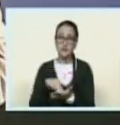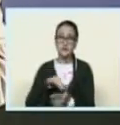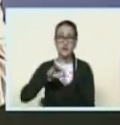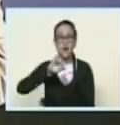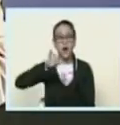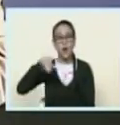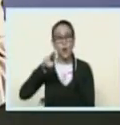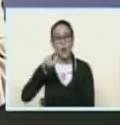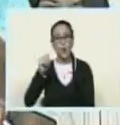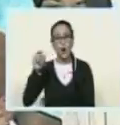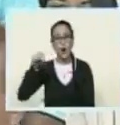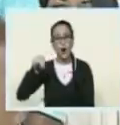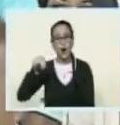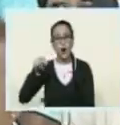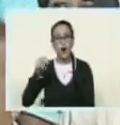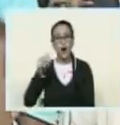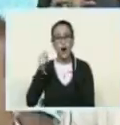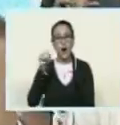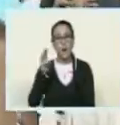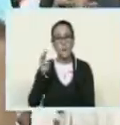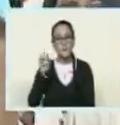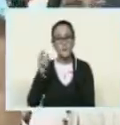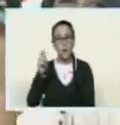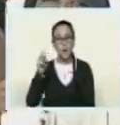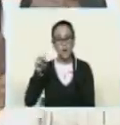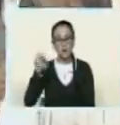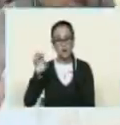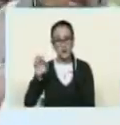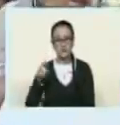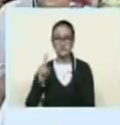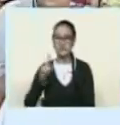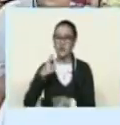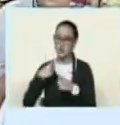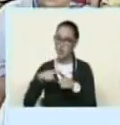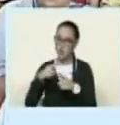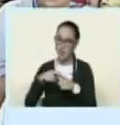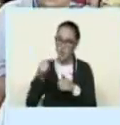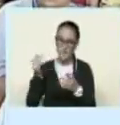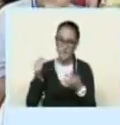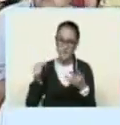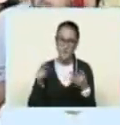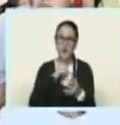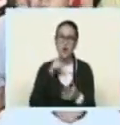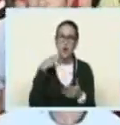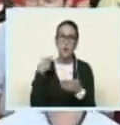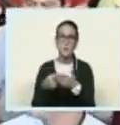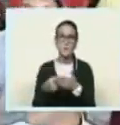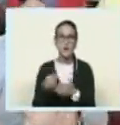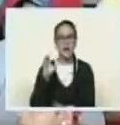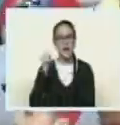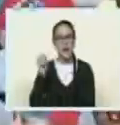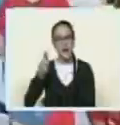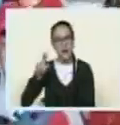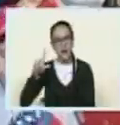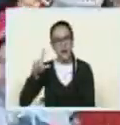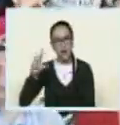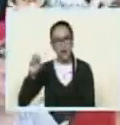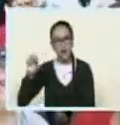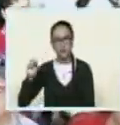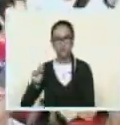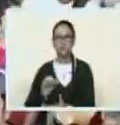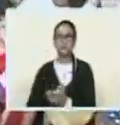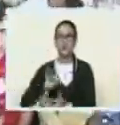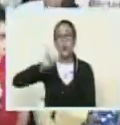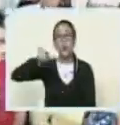Juana Ponte, a Liliana González, a Francisco Garcés, a Carlos Rodríguez,